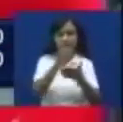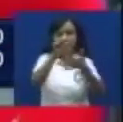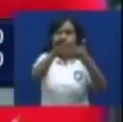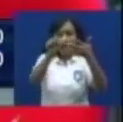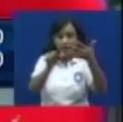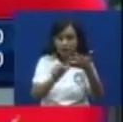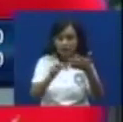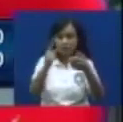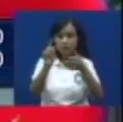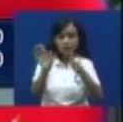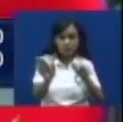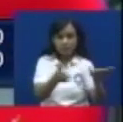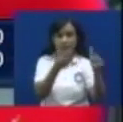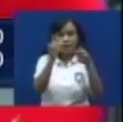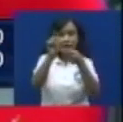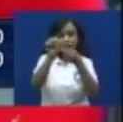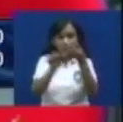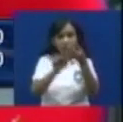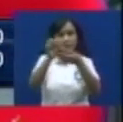artículo por artículo.